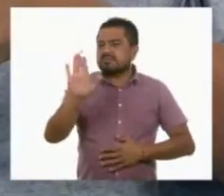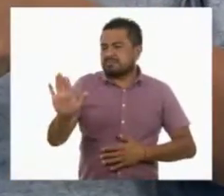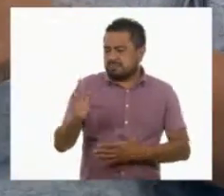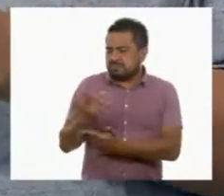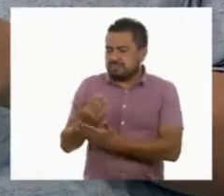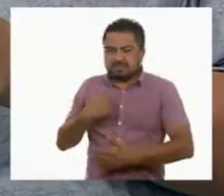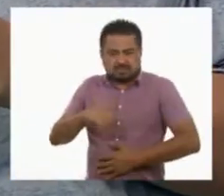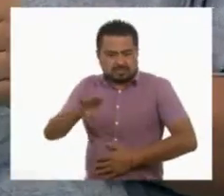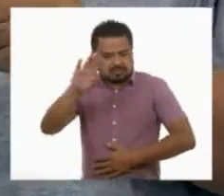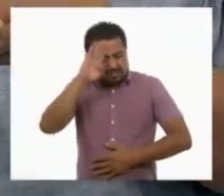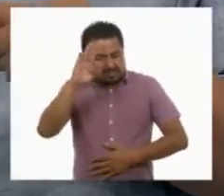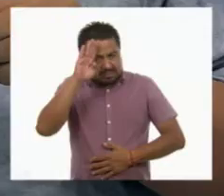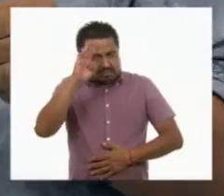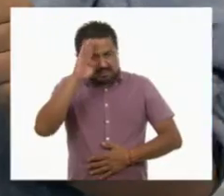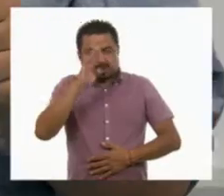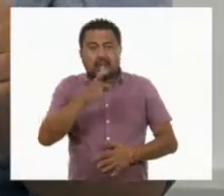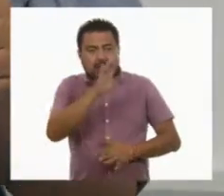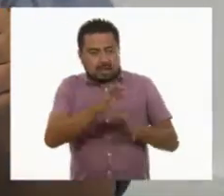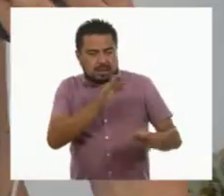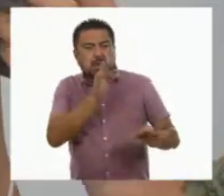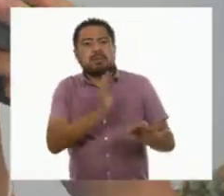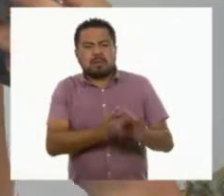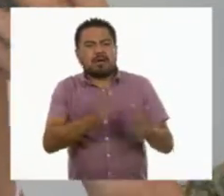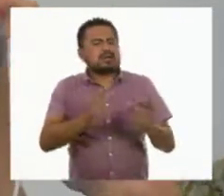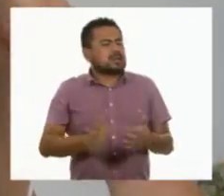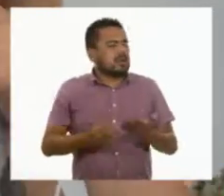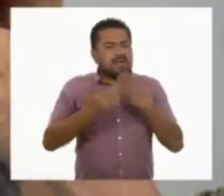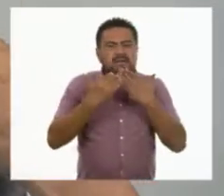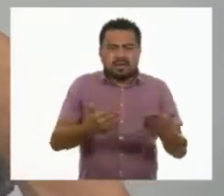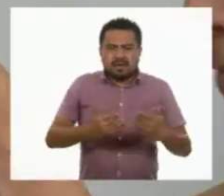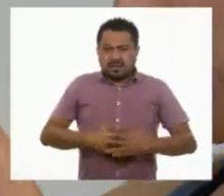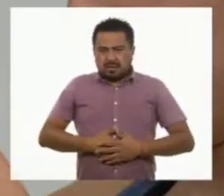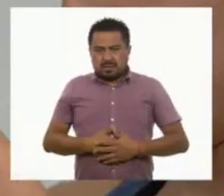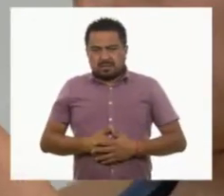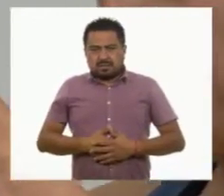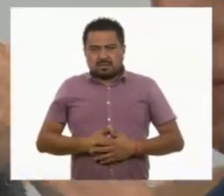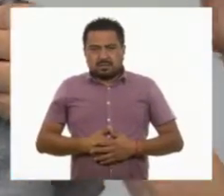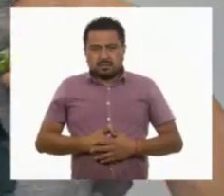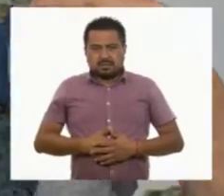pensarlo. Ay, está bien.